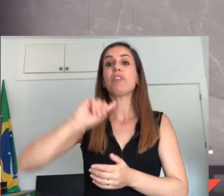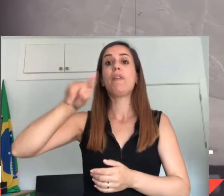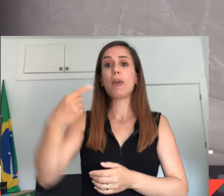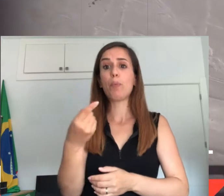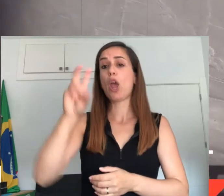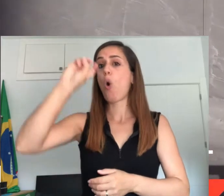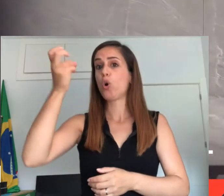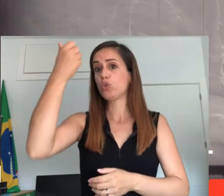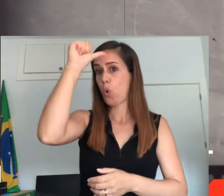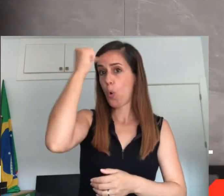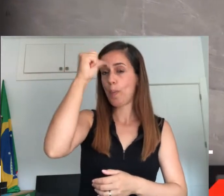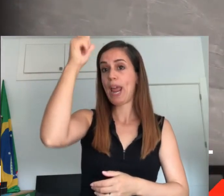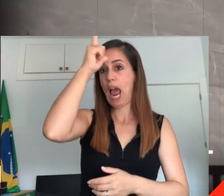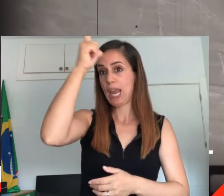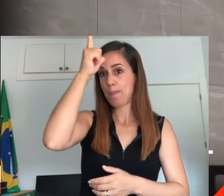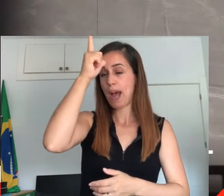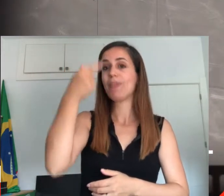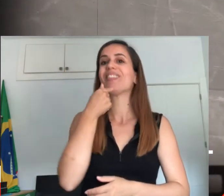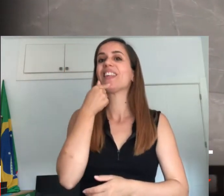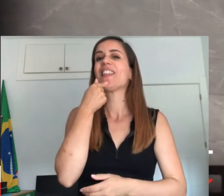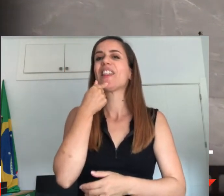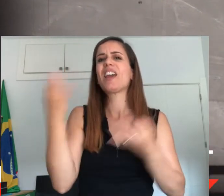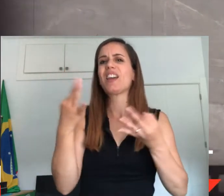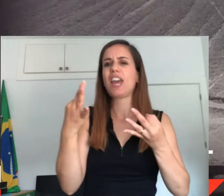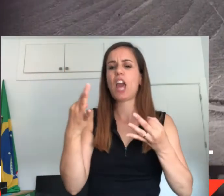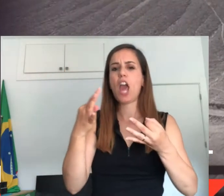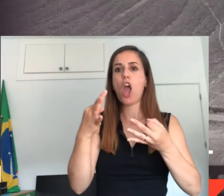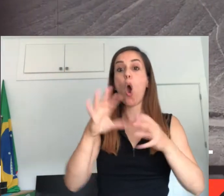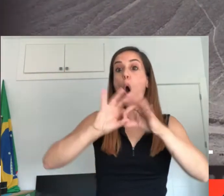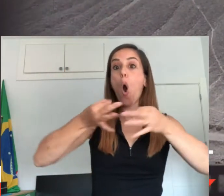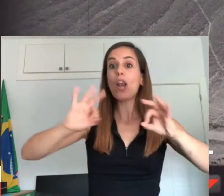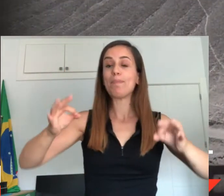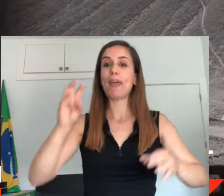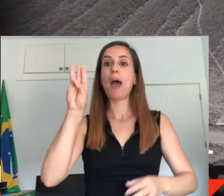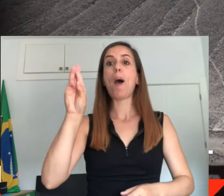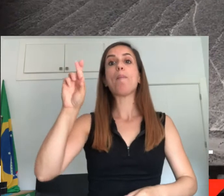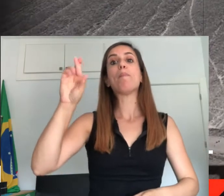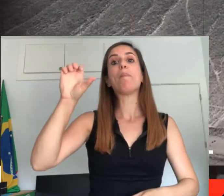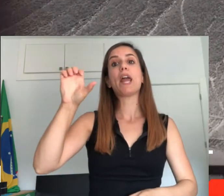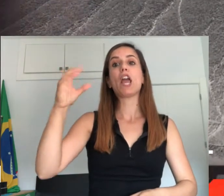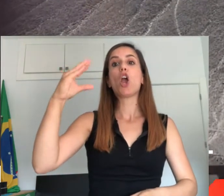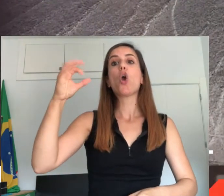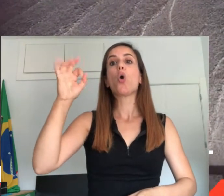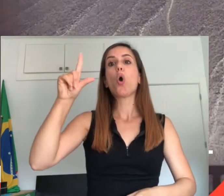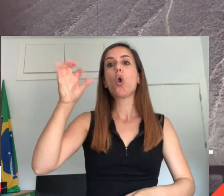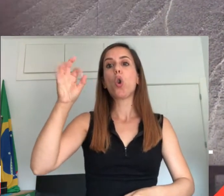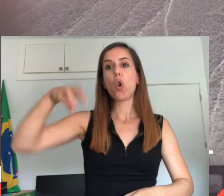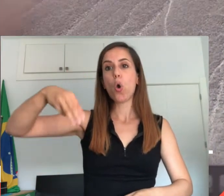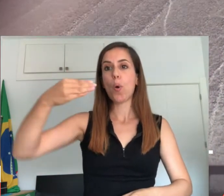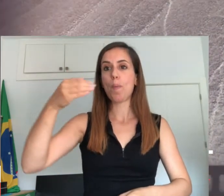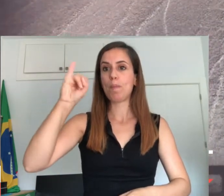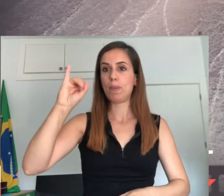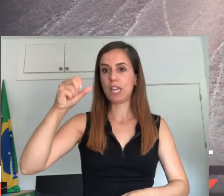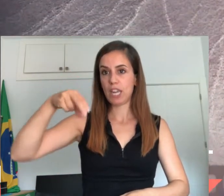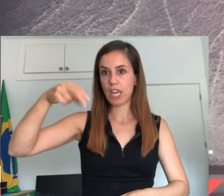línea alemana, habla de las Olimpiadas precolombinas. Tendrían un lugar en Nazca,